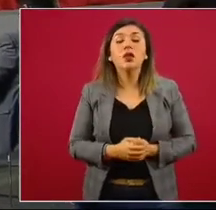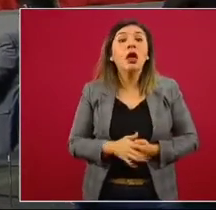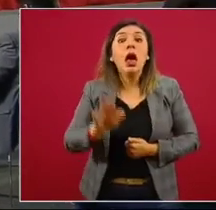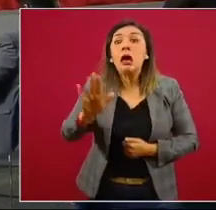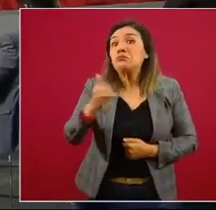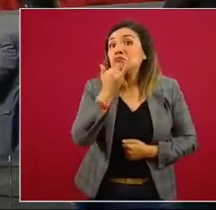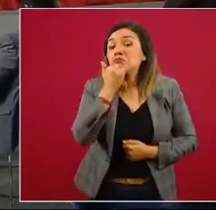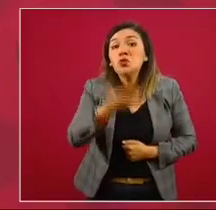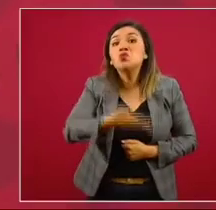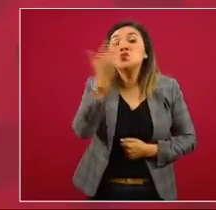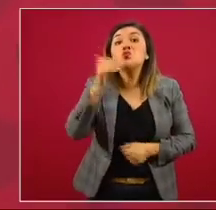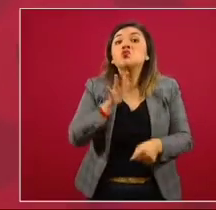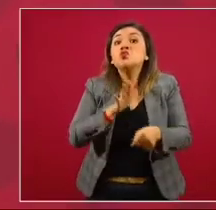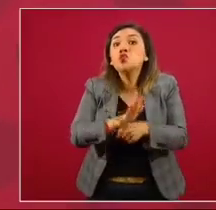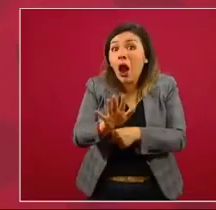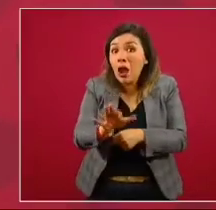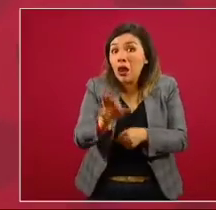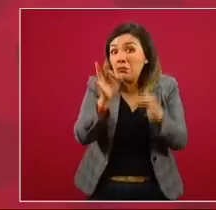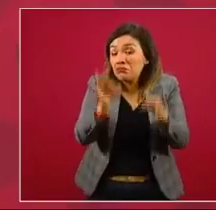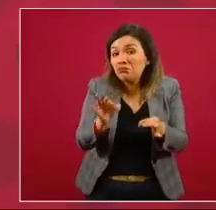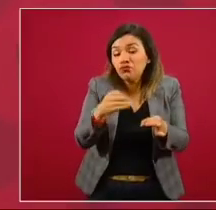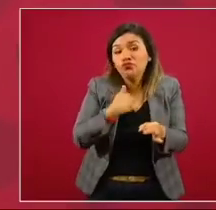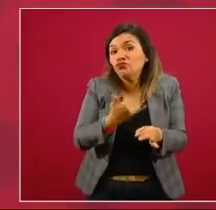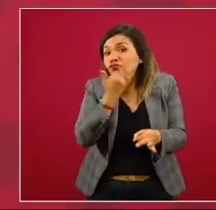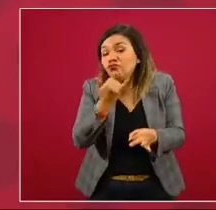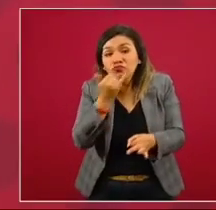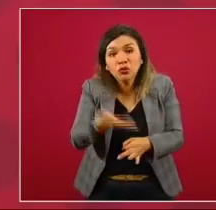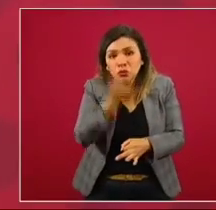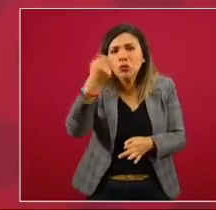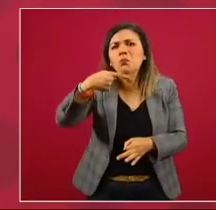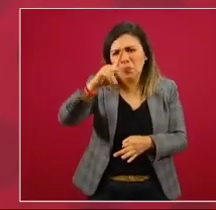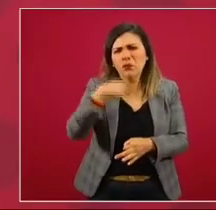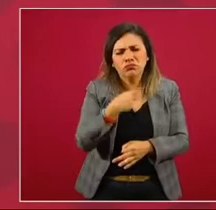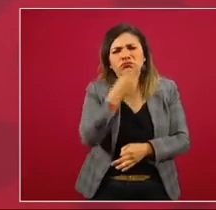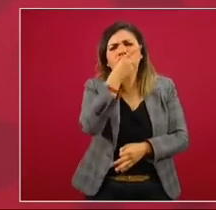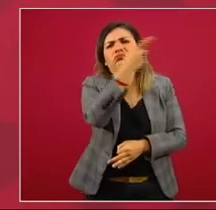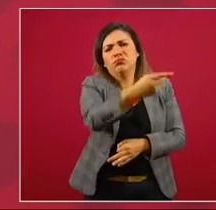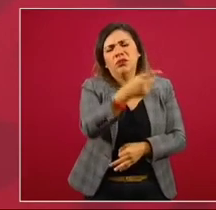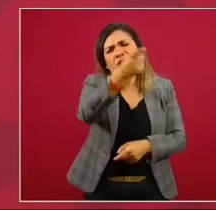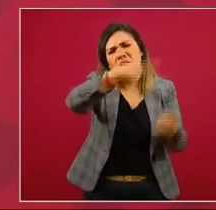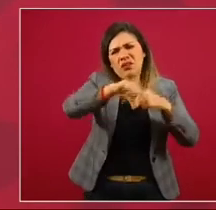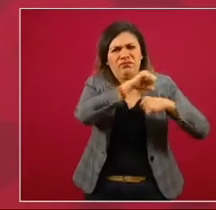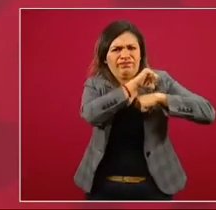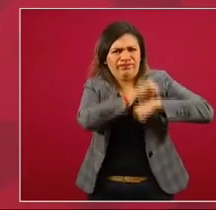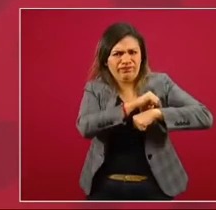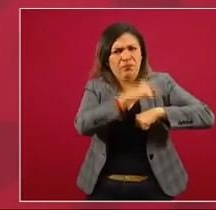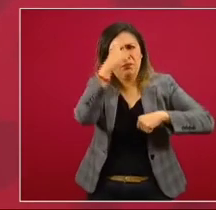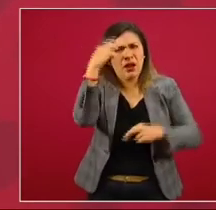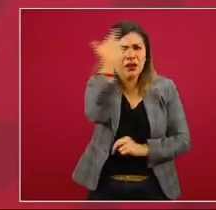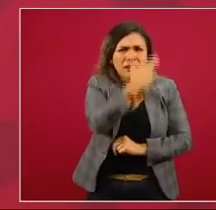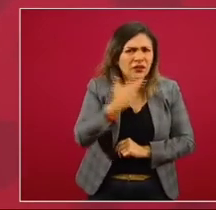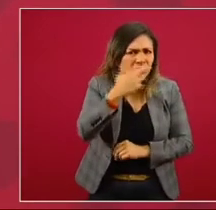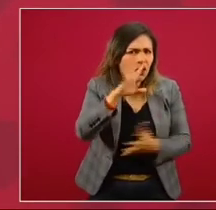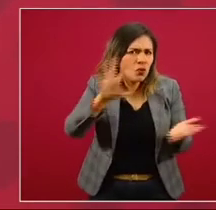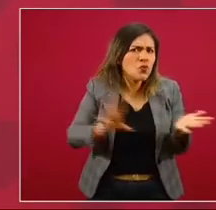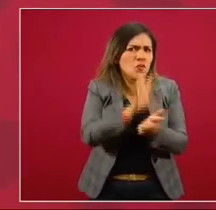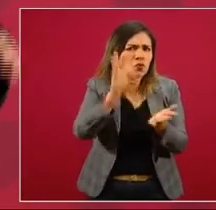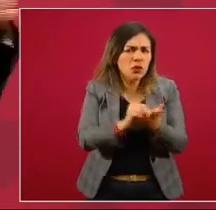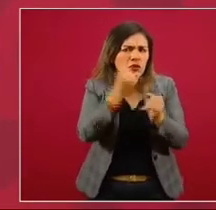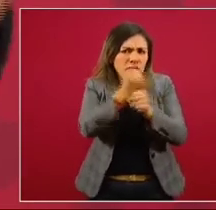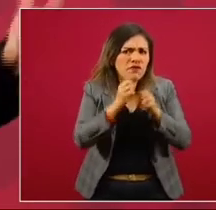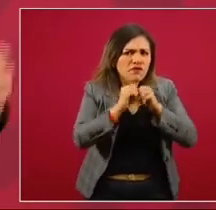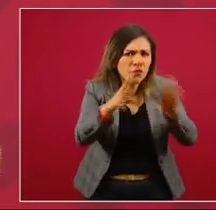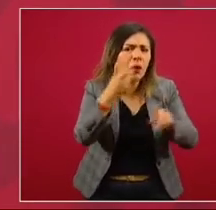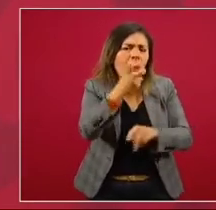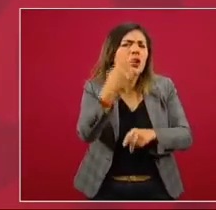cuáles específicamente se refiere, pero vamos a pedirle a la unidad de inteligencia epidemiológica que revise todos los datos. Estos datos